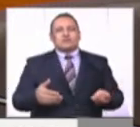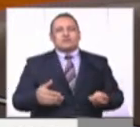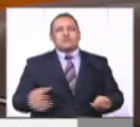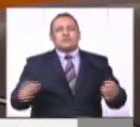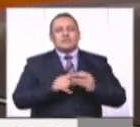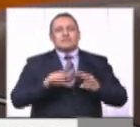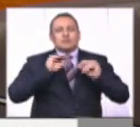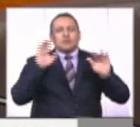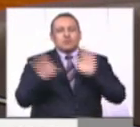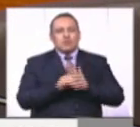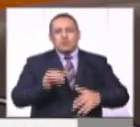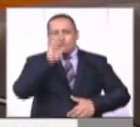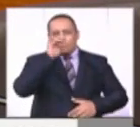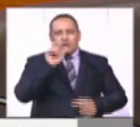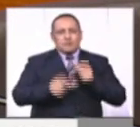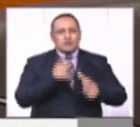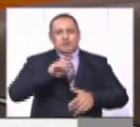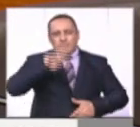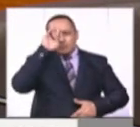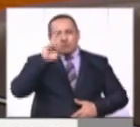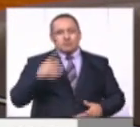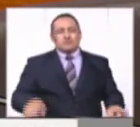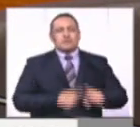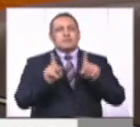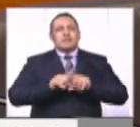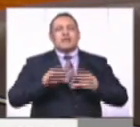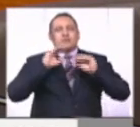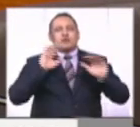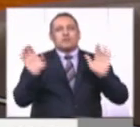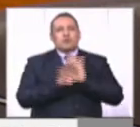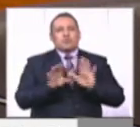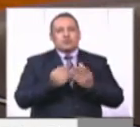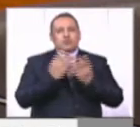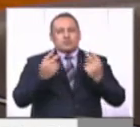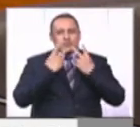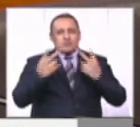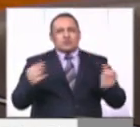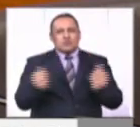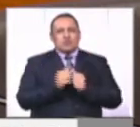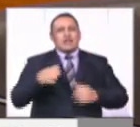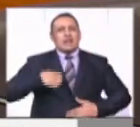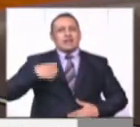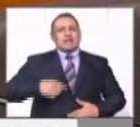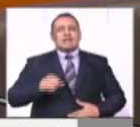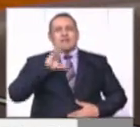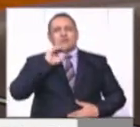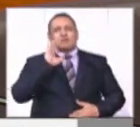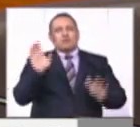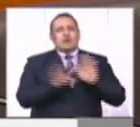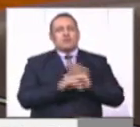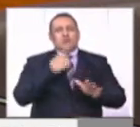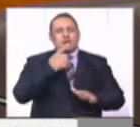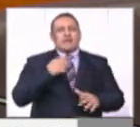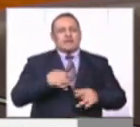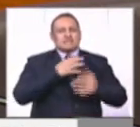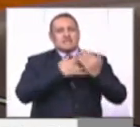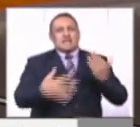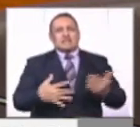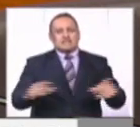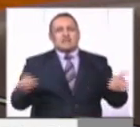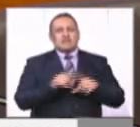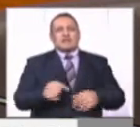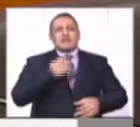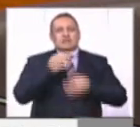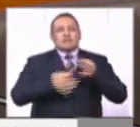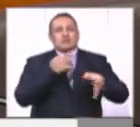si hablamos de burla al pueblo pues hablemos de del actual Alcalde que dijo que van a correr ríos de sangre y que